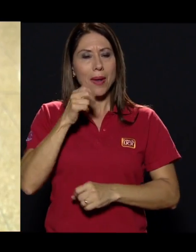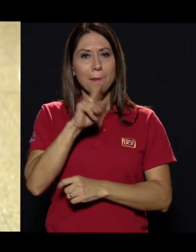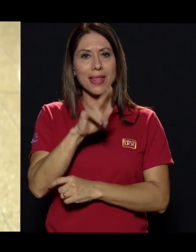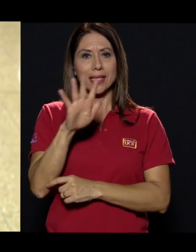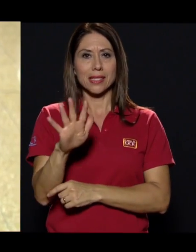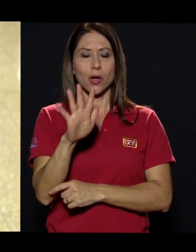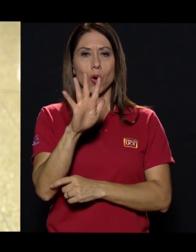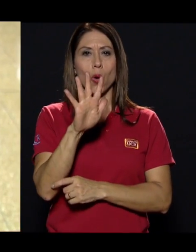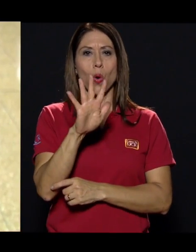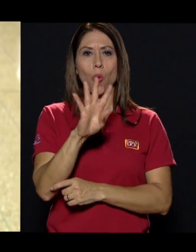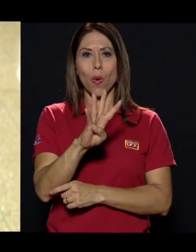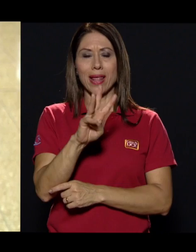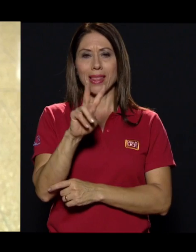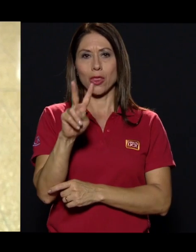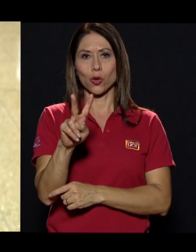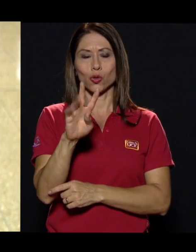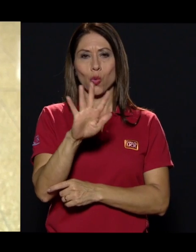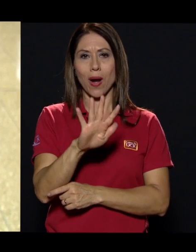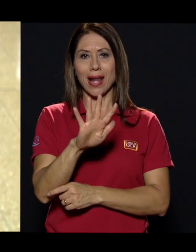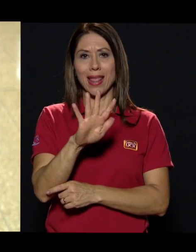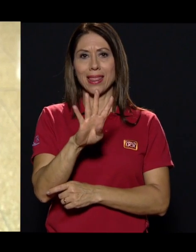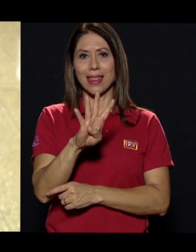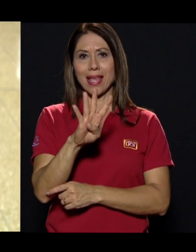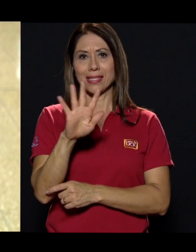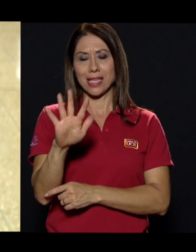llamarnos al 2542